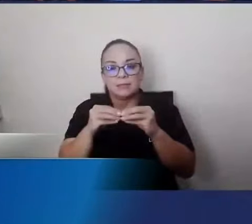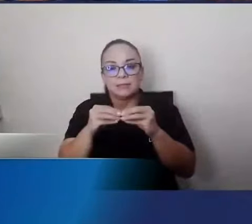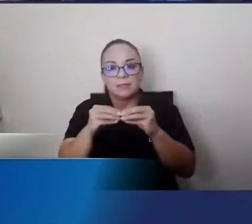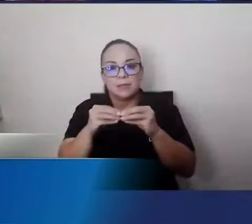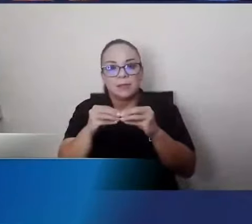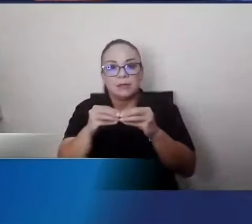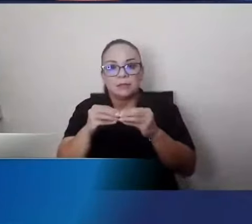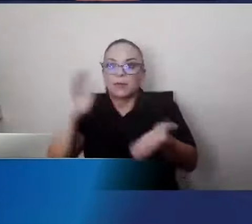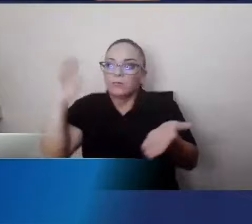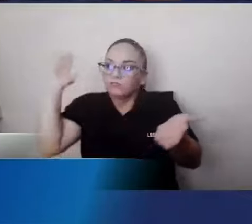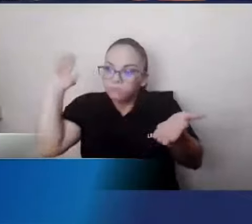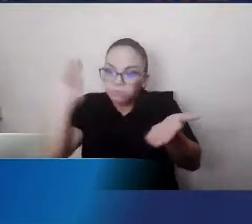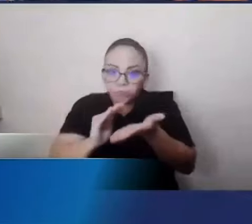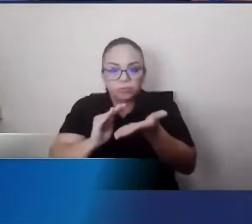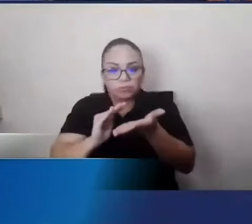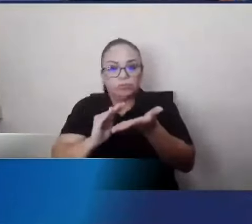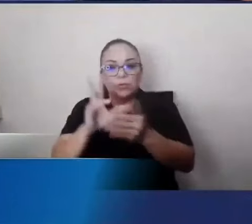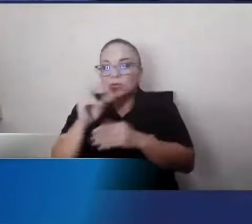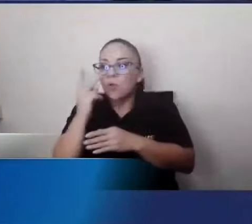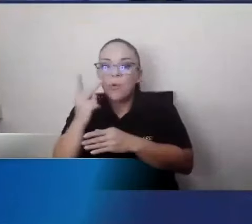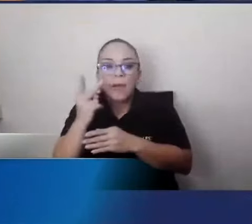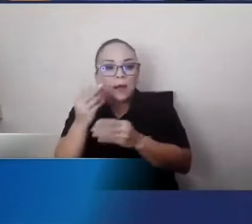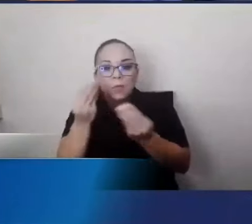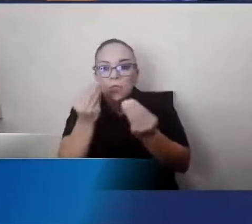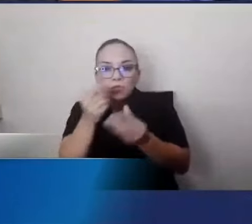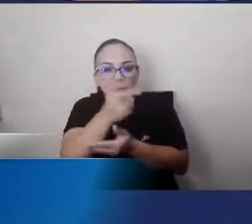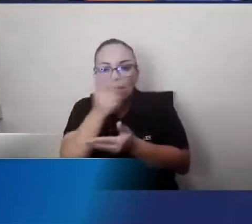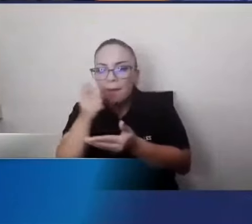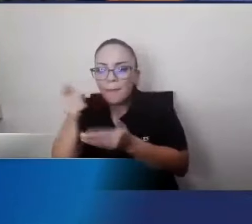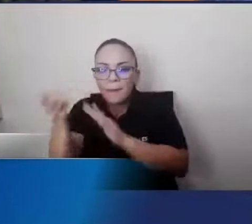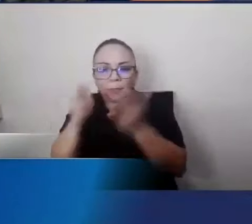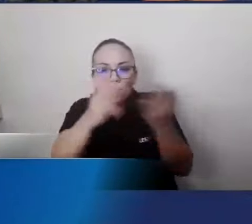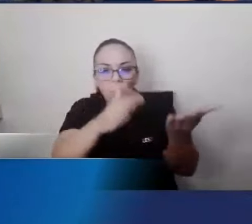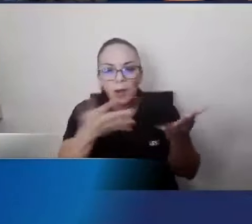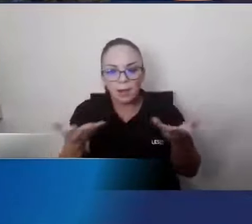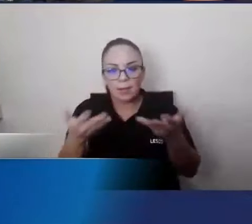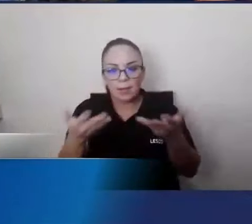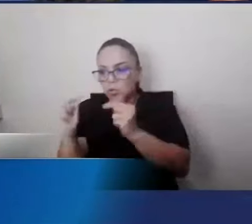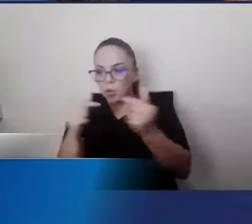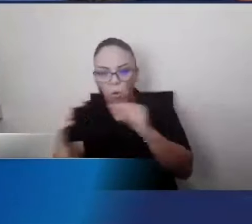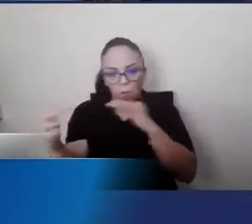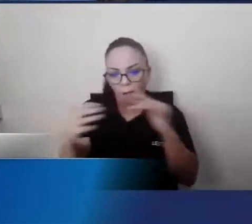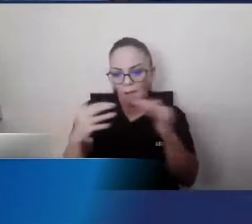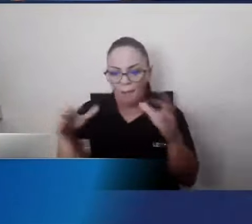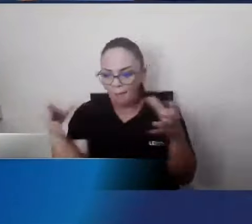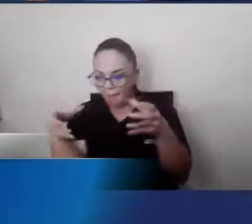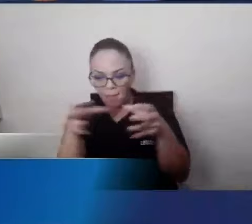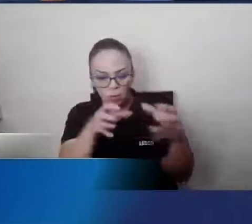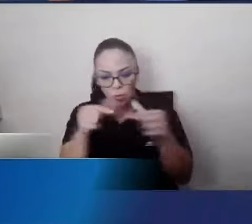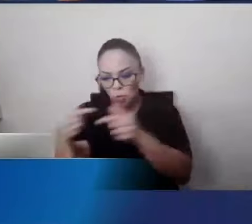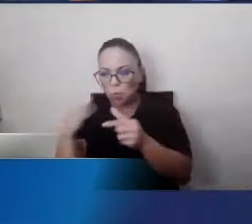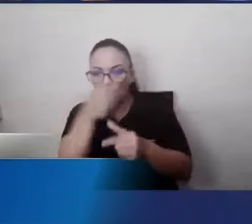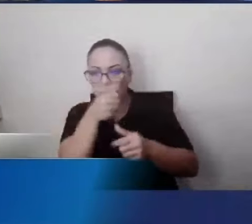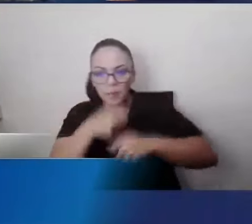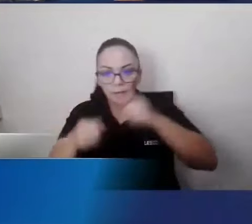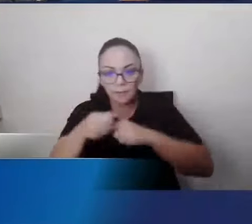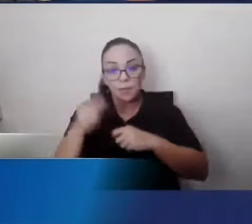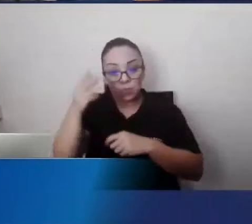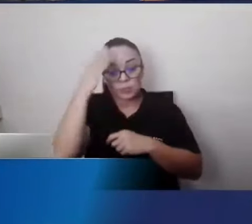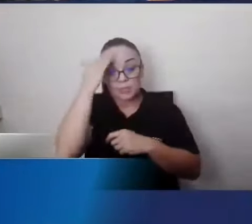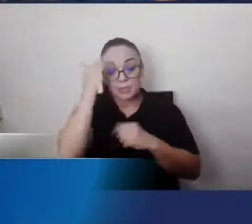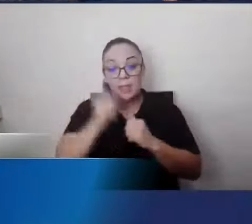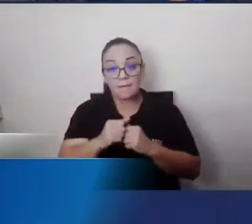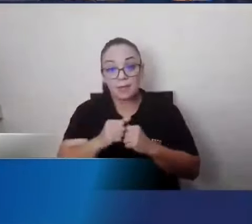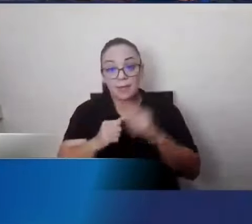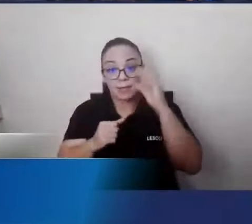y las guerras de bandas que hoy nos atacan, porque los narcotraficantes mayoristas no